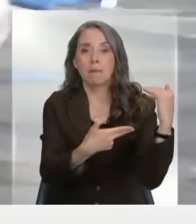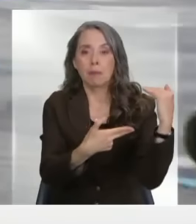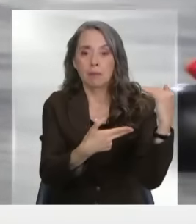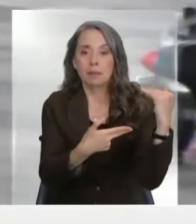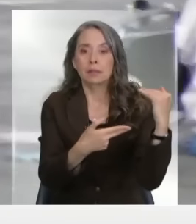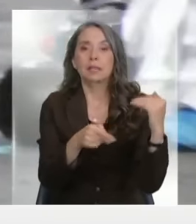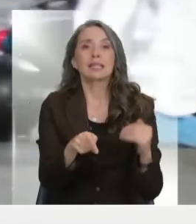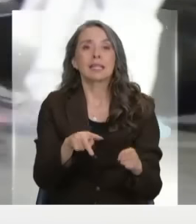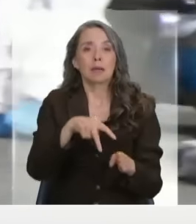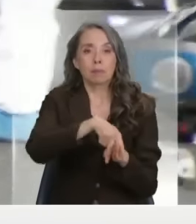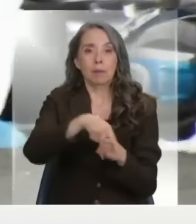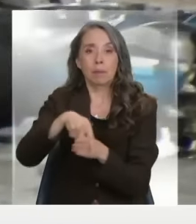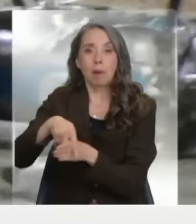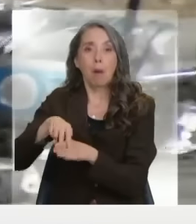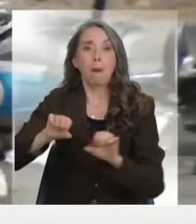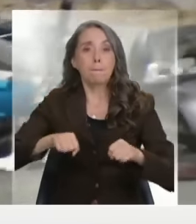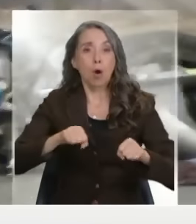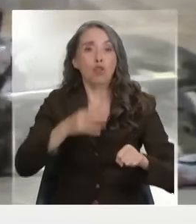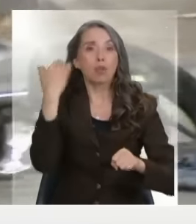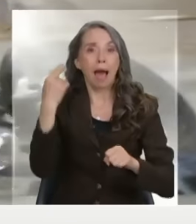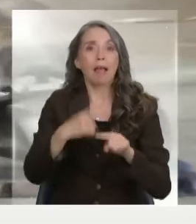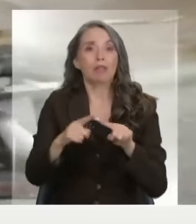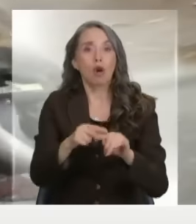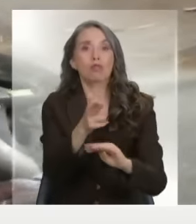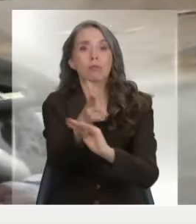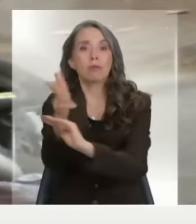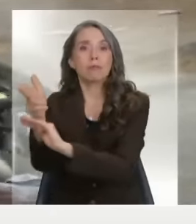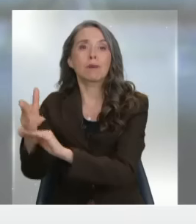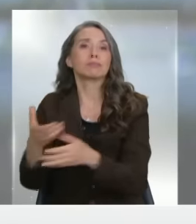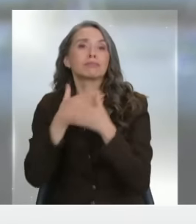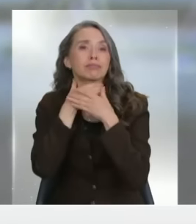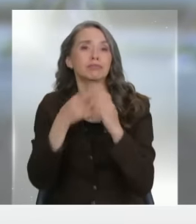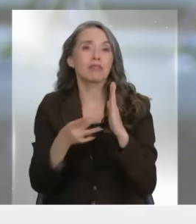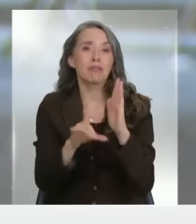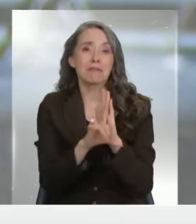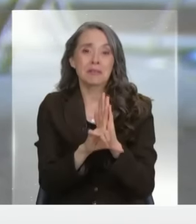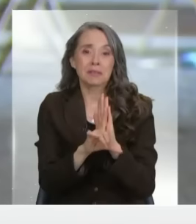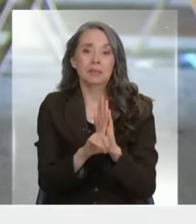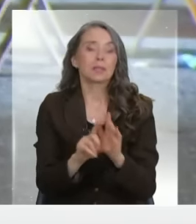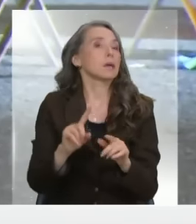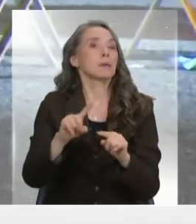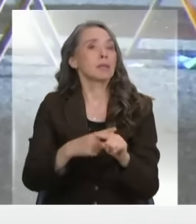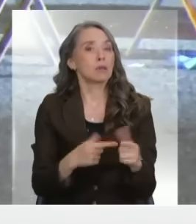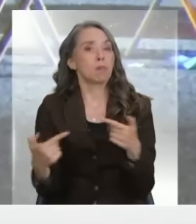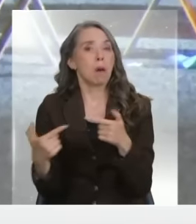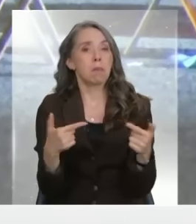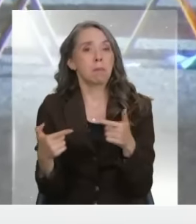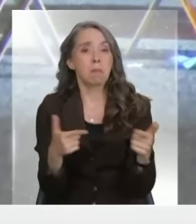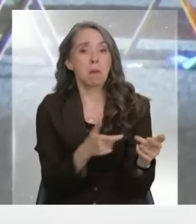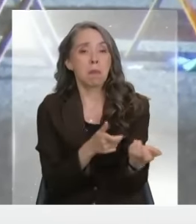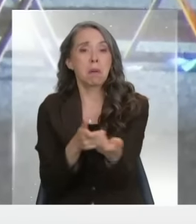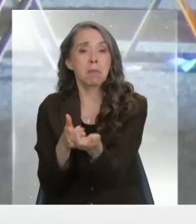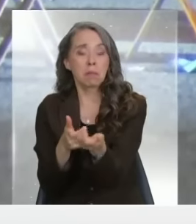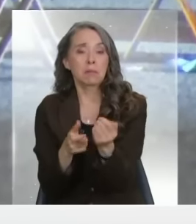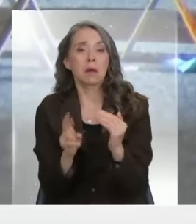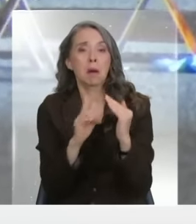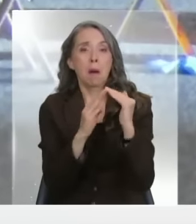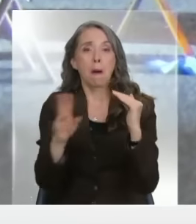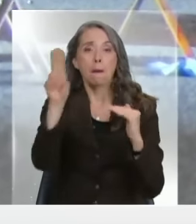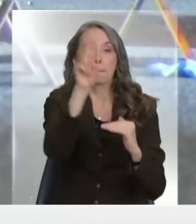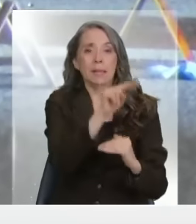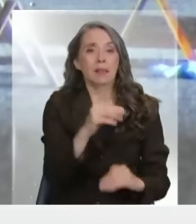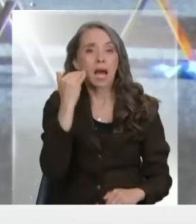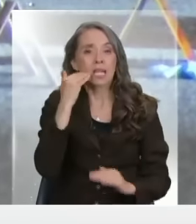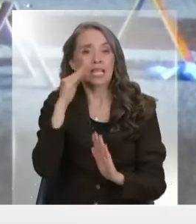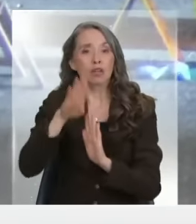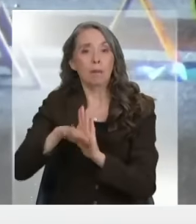habrían usado para cometer otros delitos. Una nueva balacera que remesa a La Pintana y que terminó con el tirador